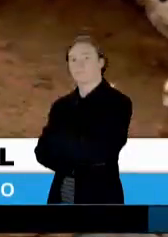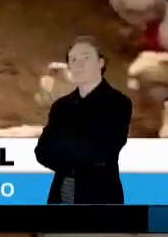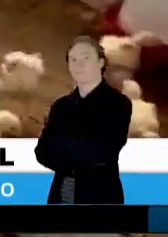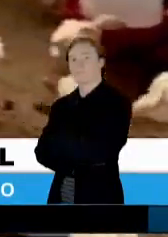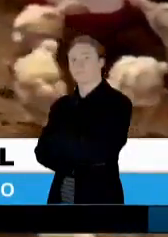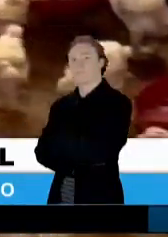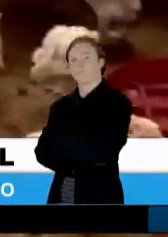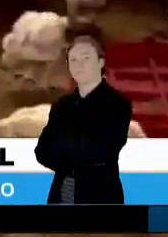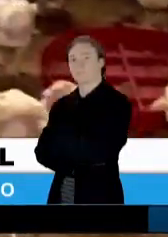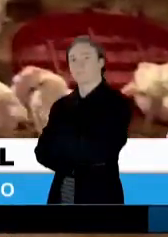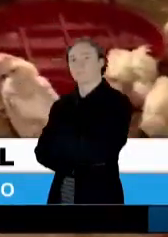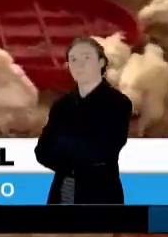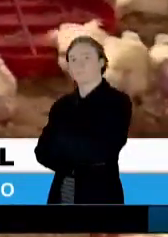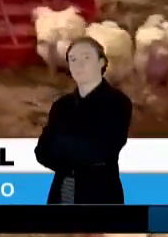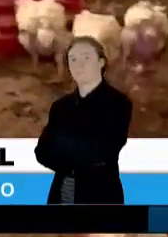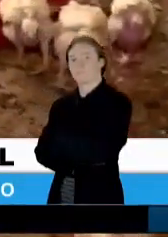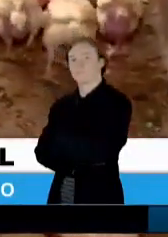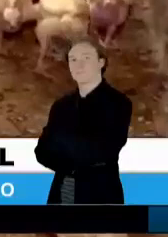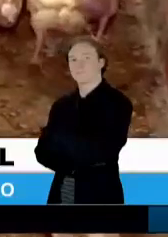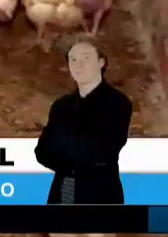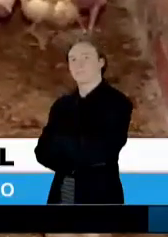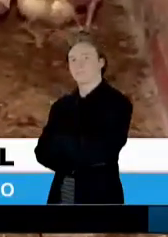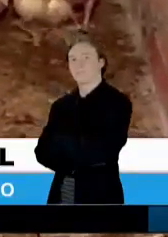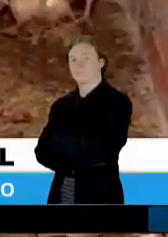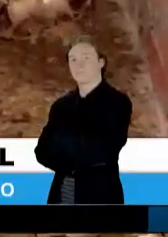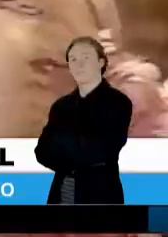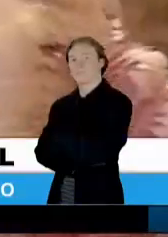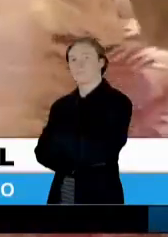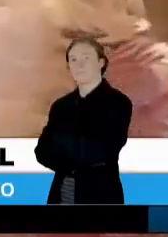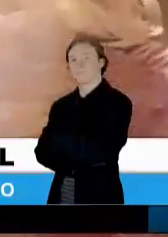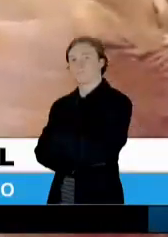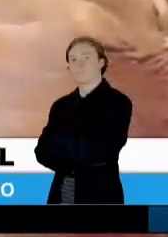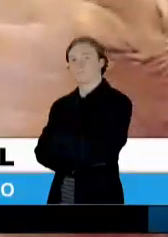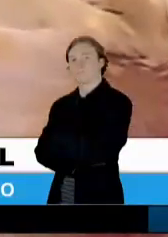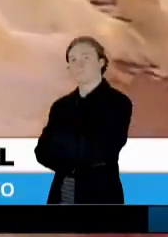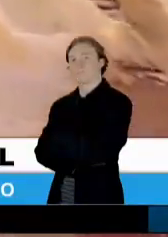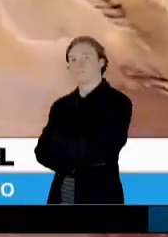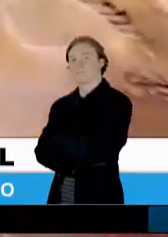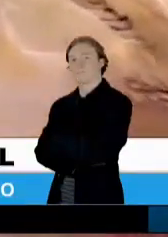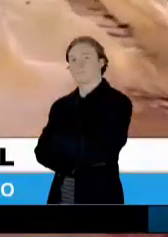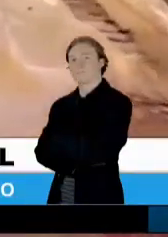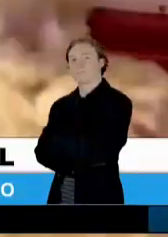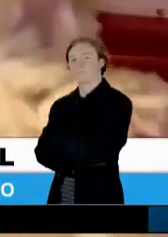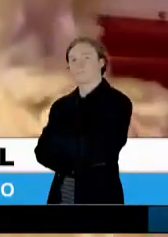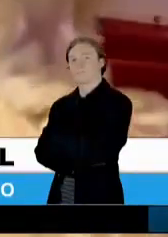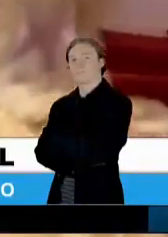acercarse a aves muertas o moribundas y contactar al SAC si se perciben estos casos.